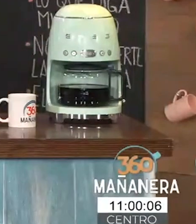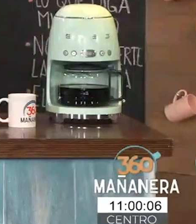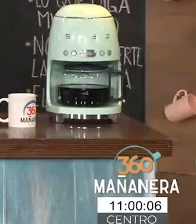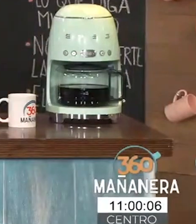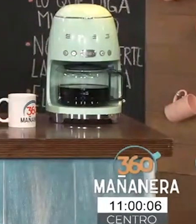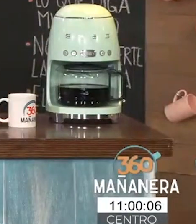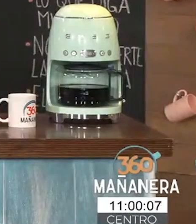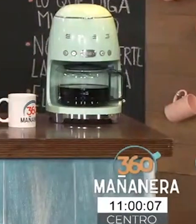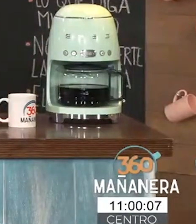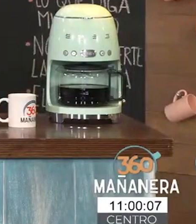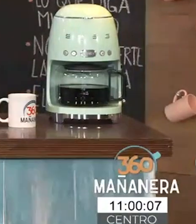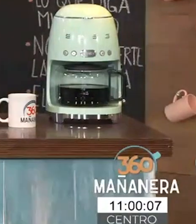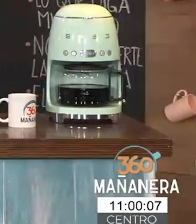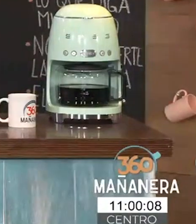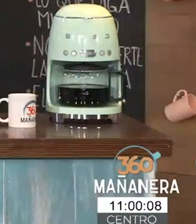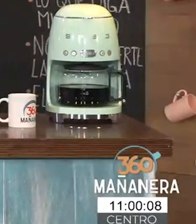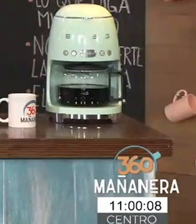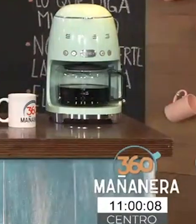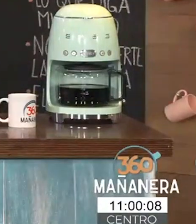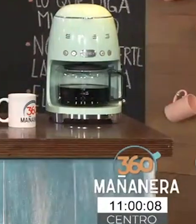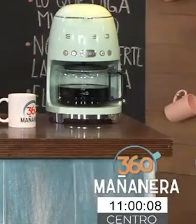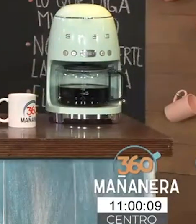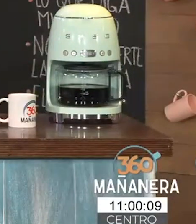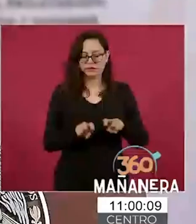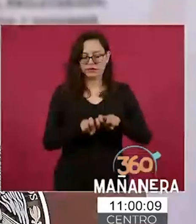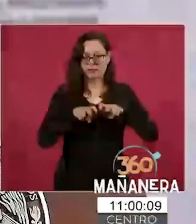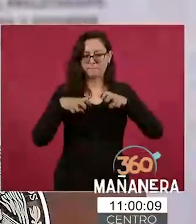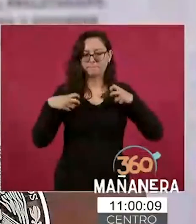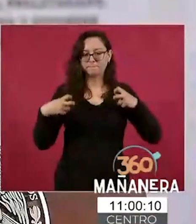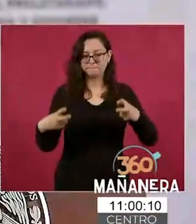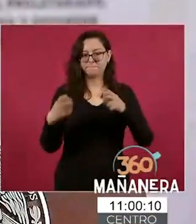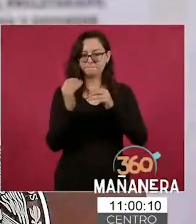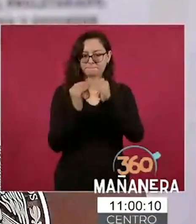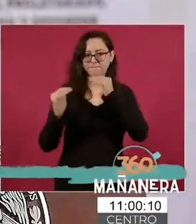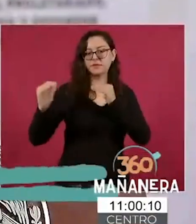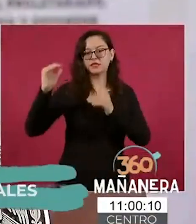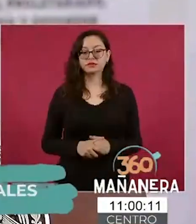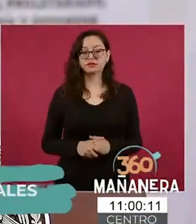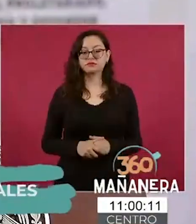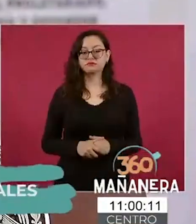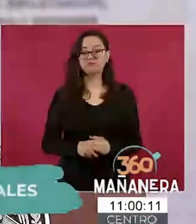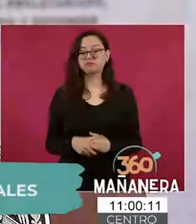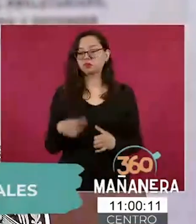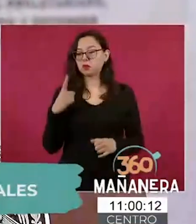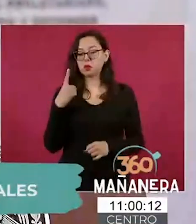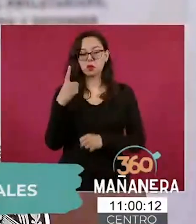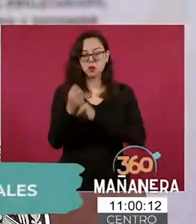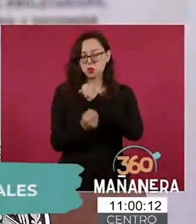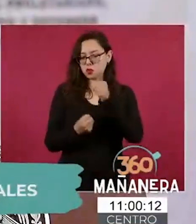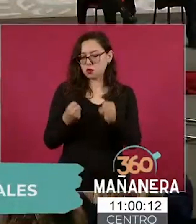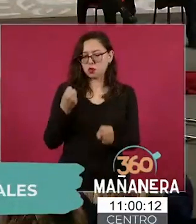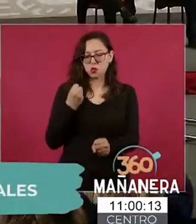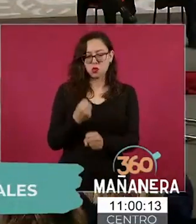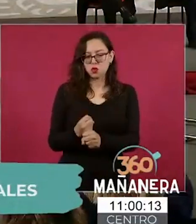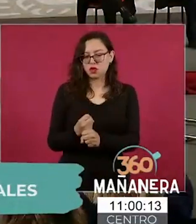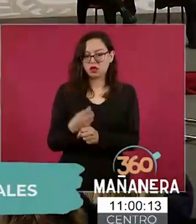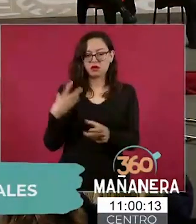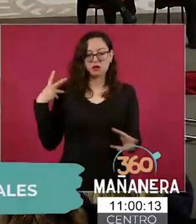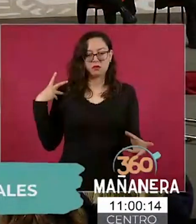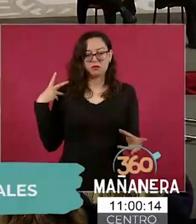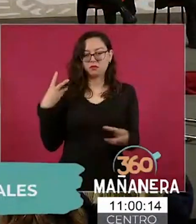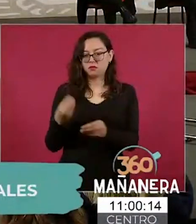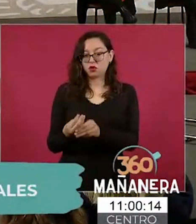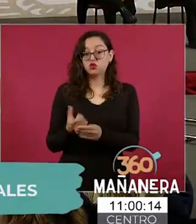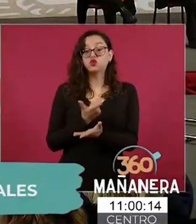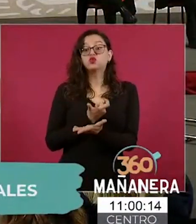jueces sobre todo los federales en total será un un total en